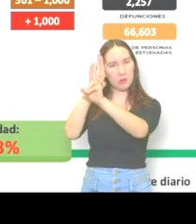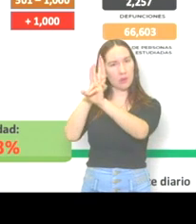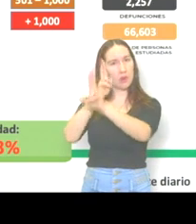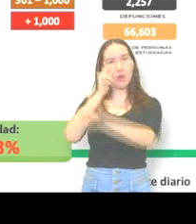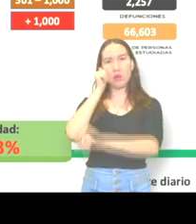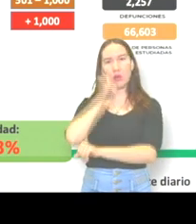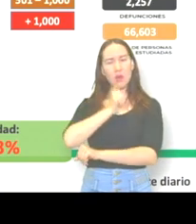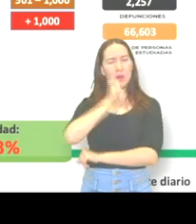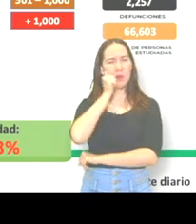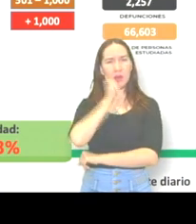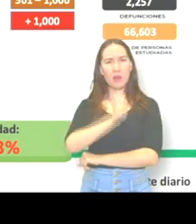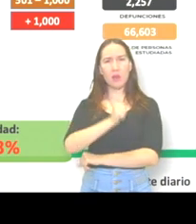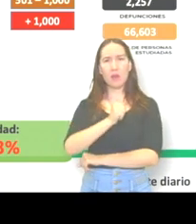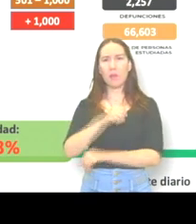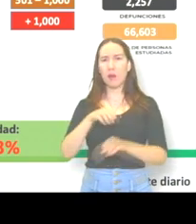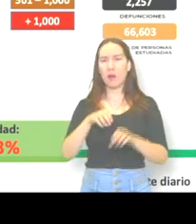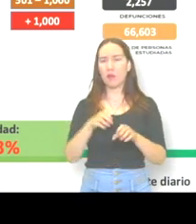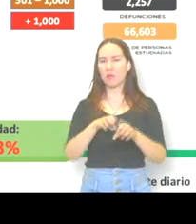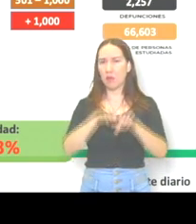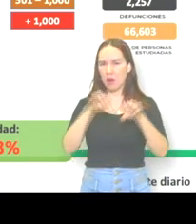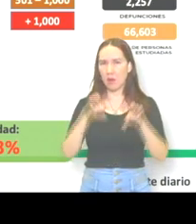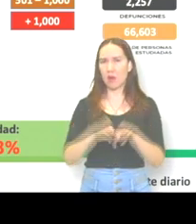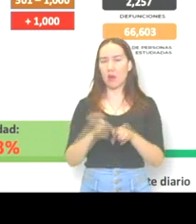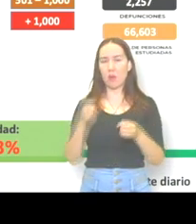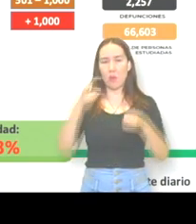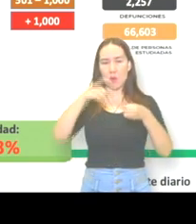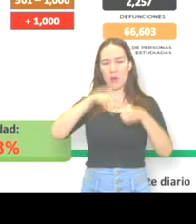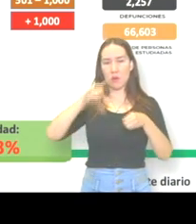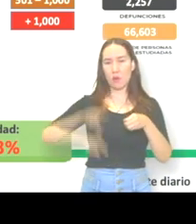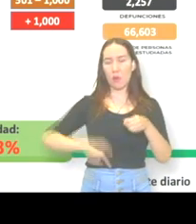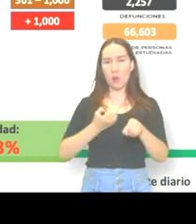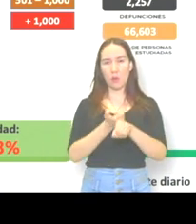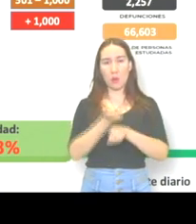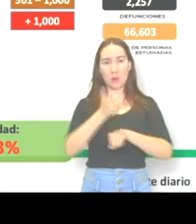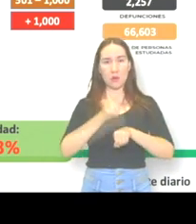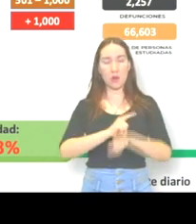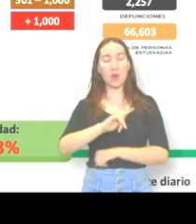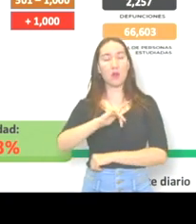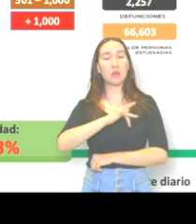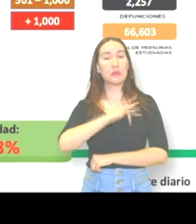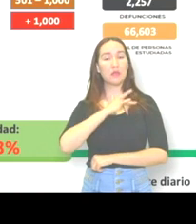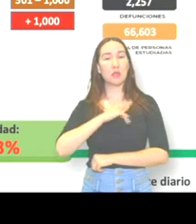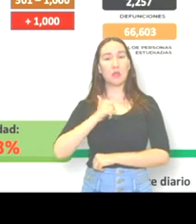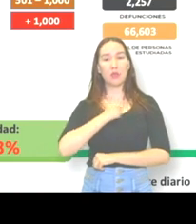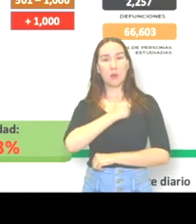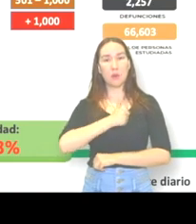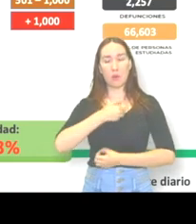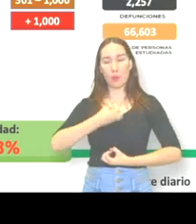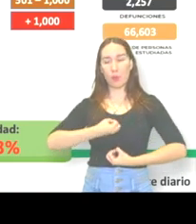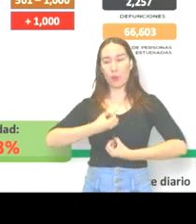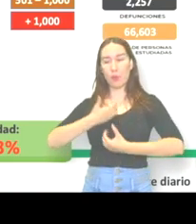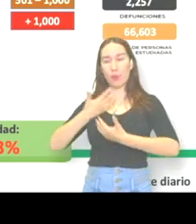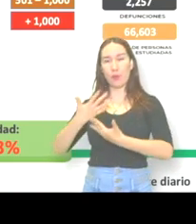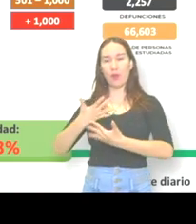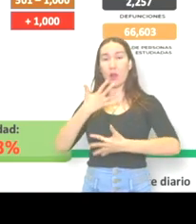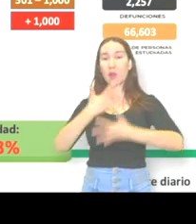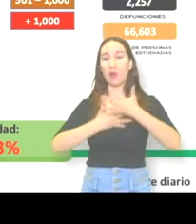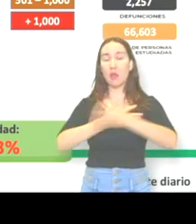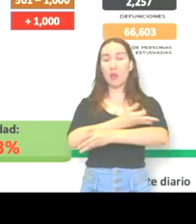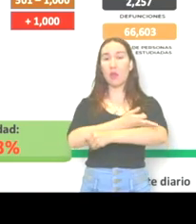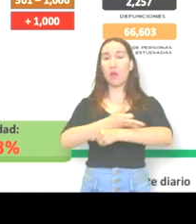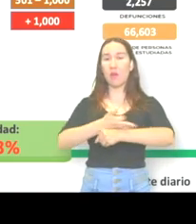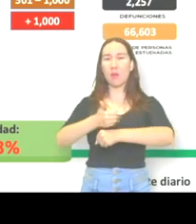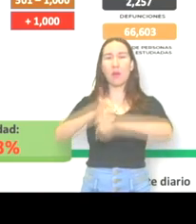todo el gobierno del estado, enviamos nuestro más sentido pésame a estas 15 familias que ahora